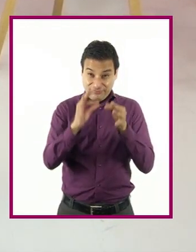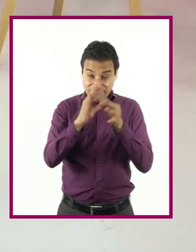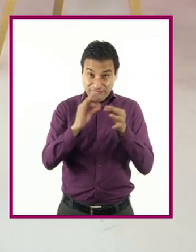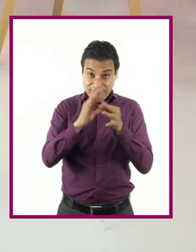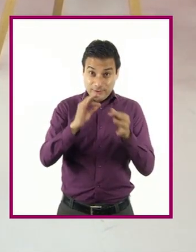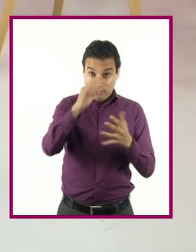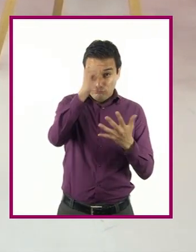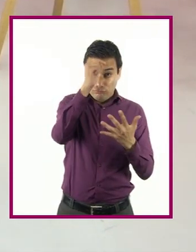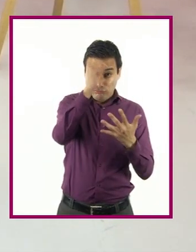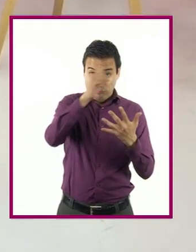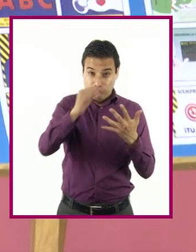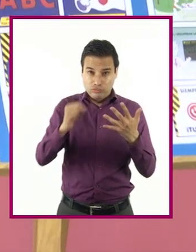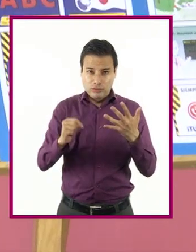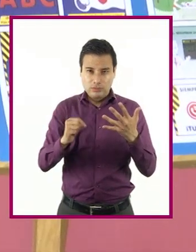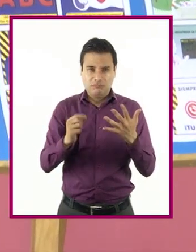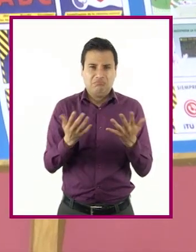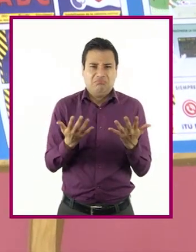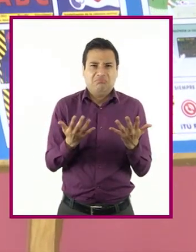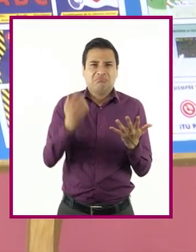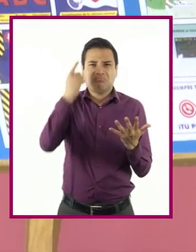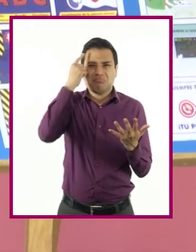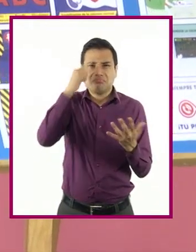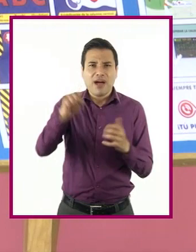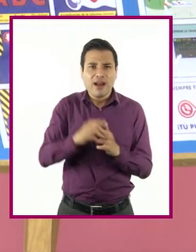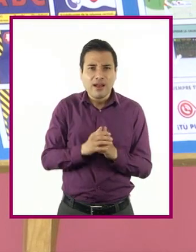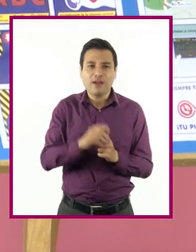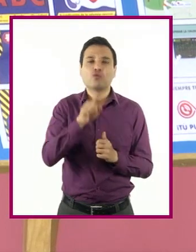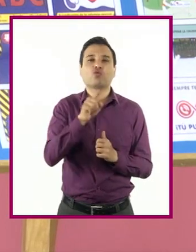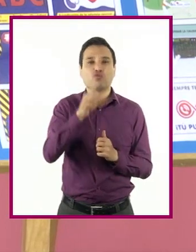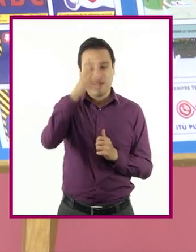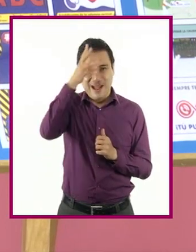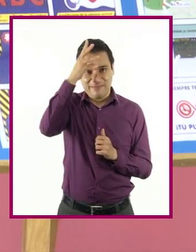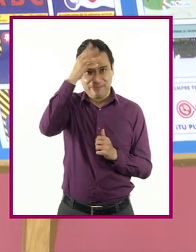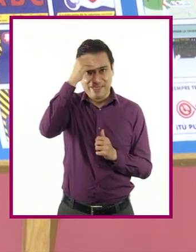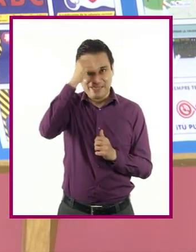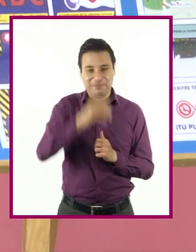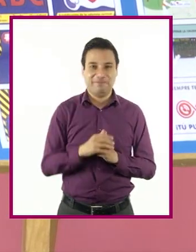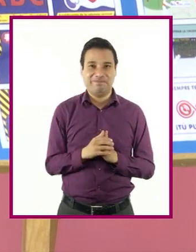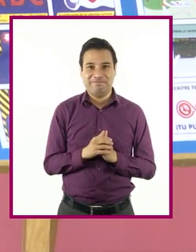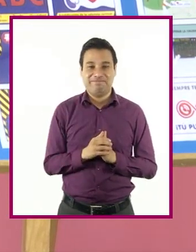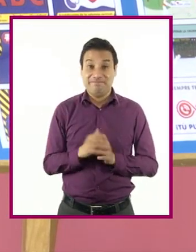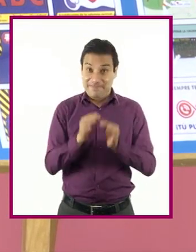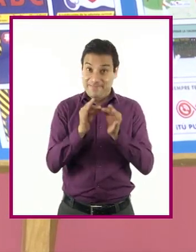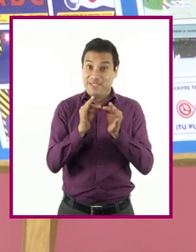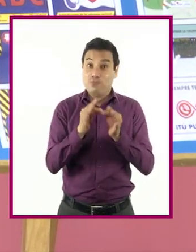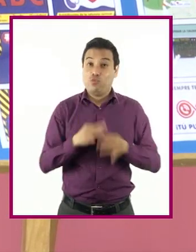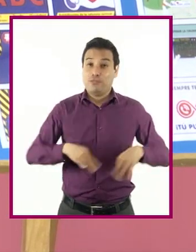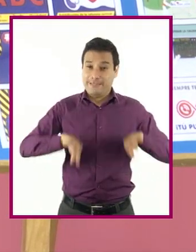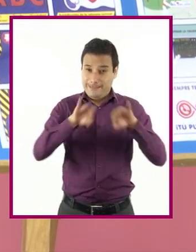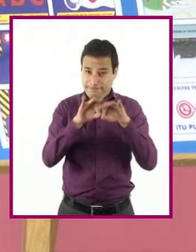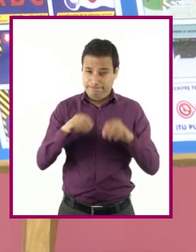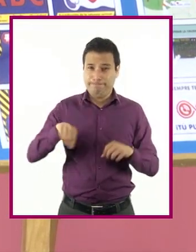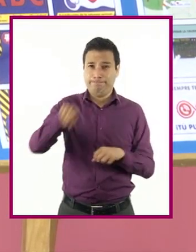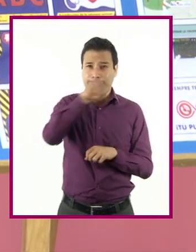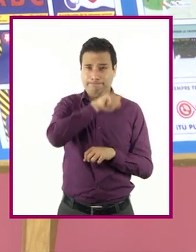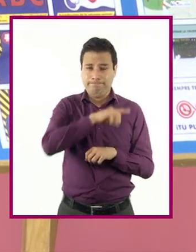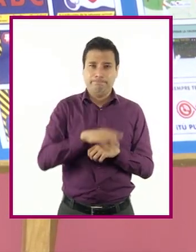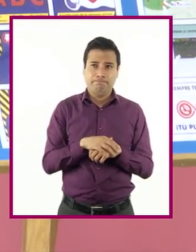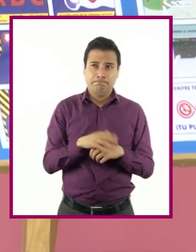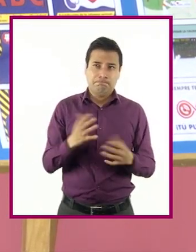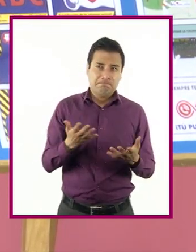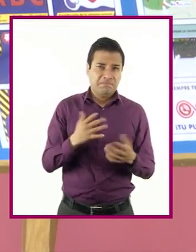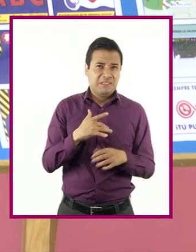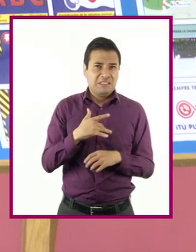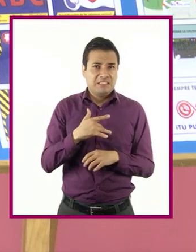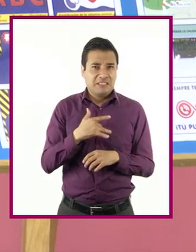la finalidad de ampliar su conocimiento. Por ello, es muy importante que tomen nota de aquello que les